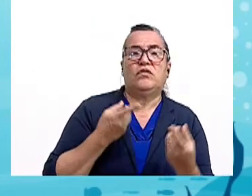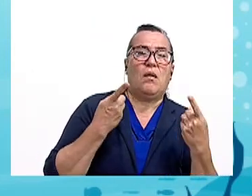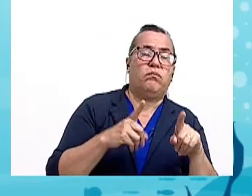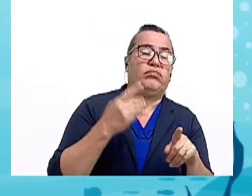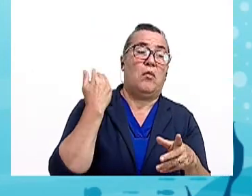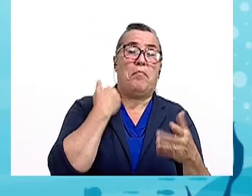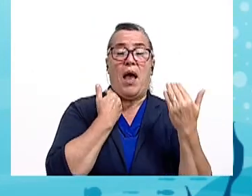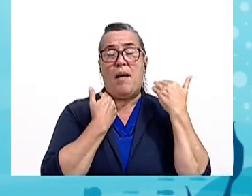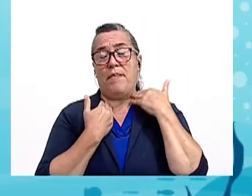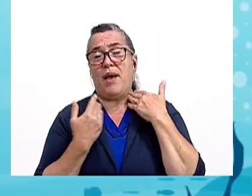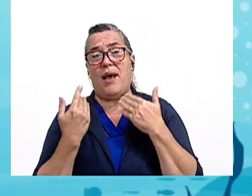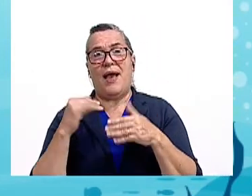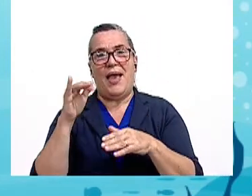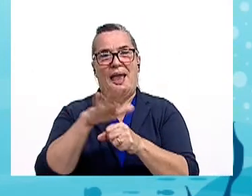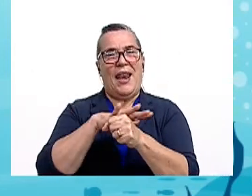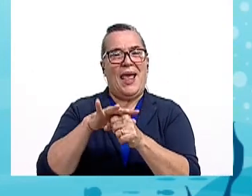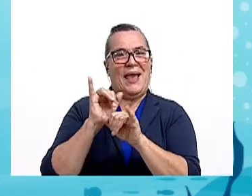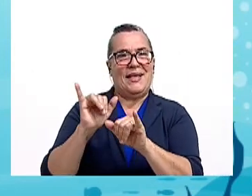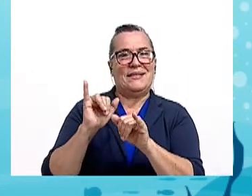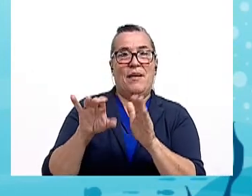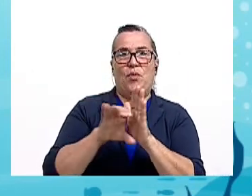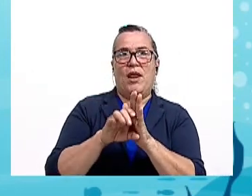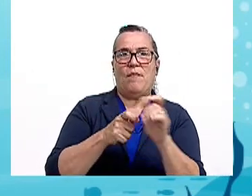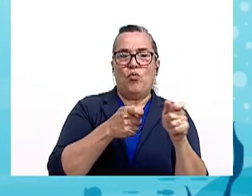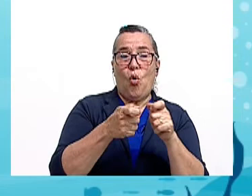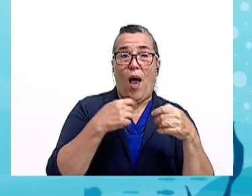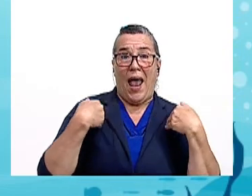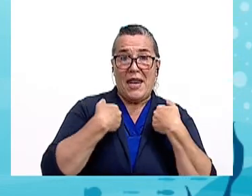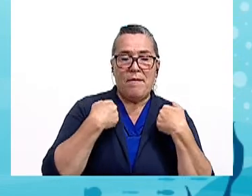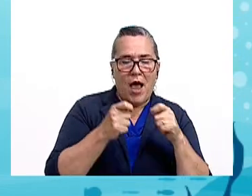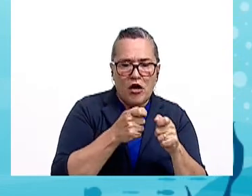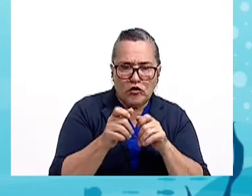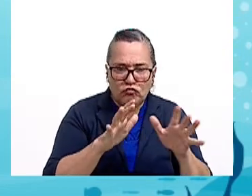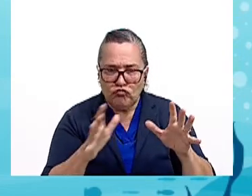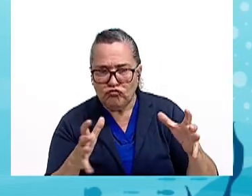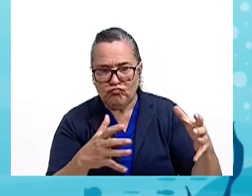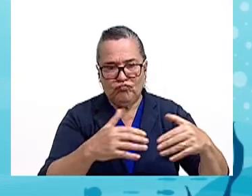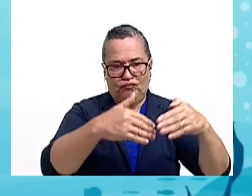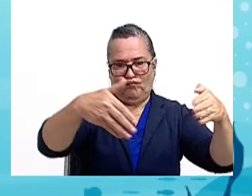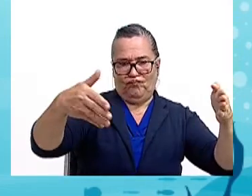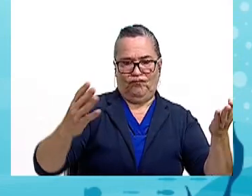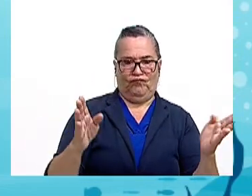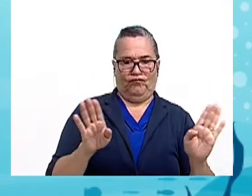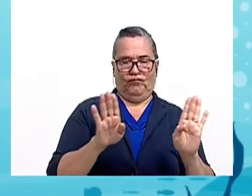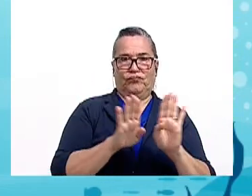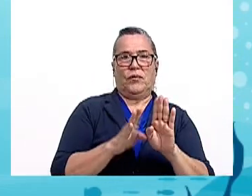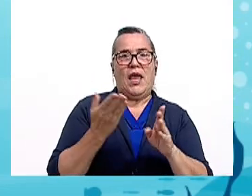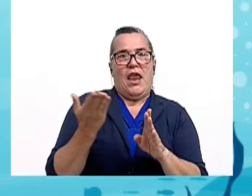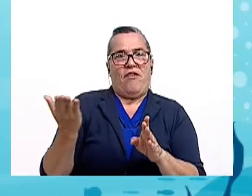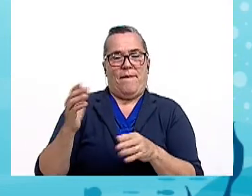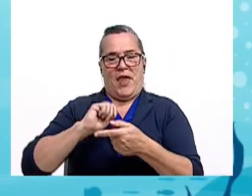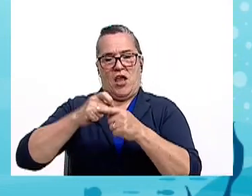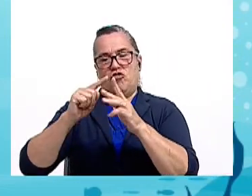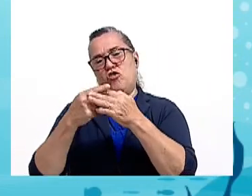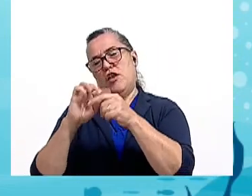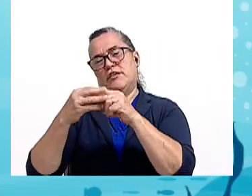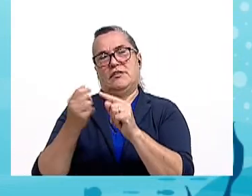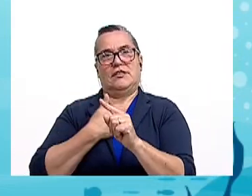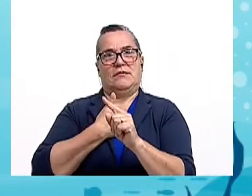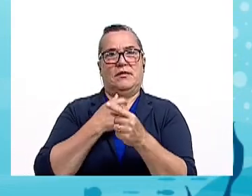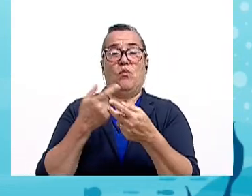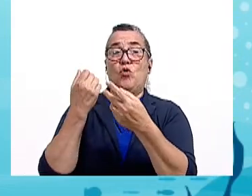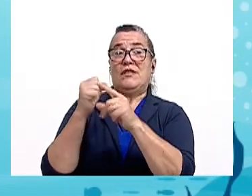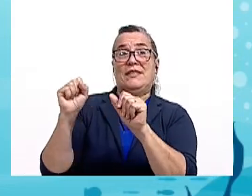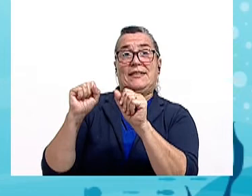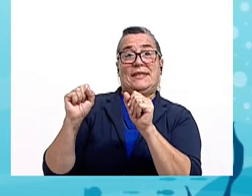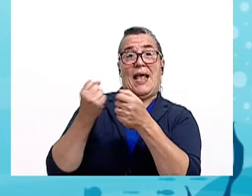realiza en la isla, por ejemplo, el domesticar los animales, el hacer sus herramientas, el salvar a la gente, bueno,